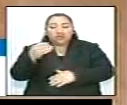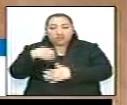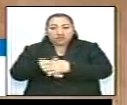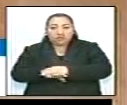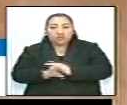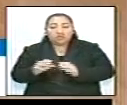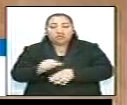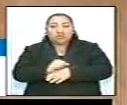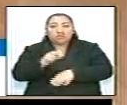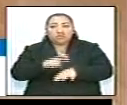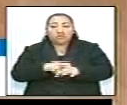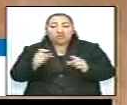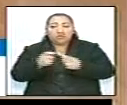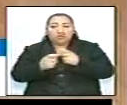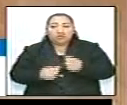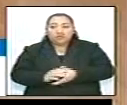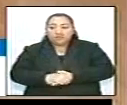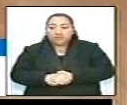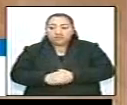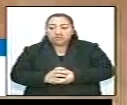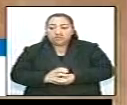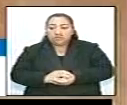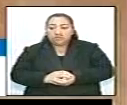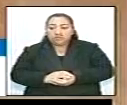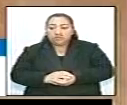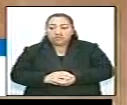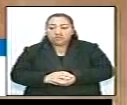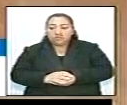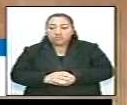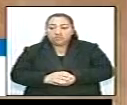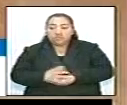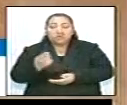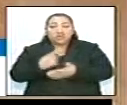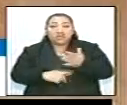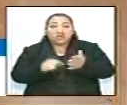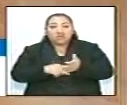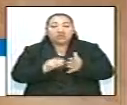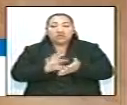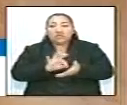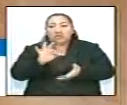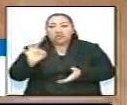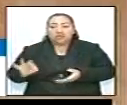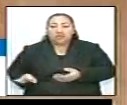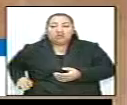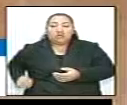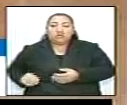de la práctica parlamentaria, por lo que se sugiere que esto sea retirado.